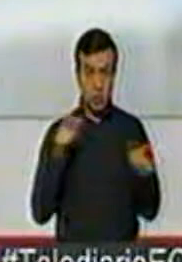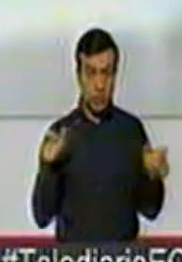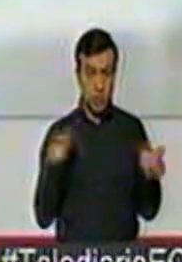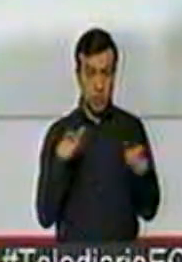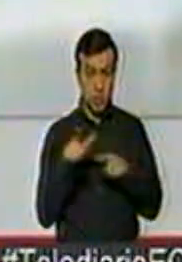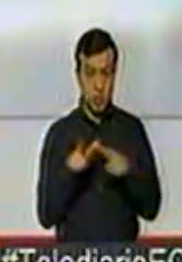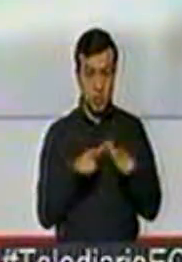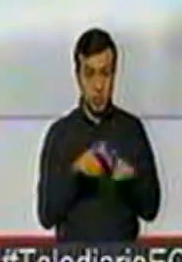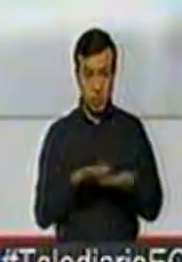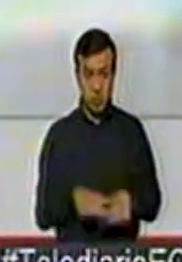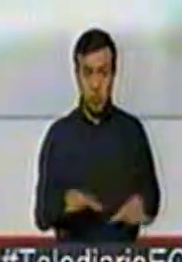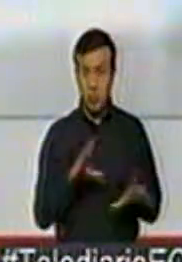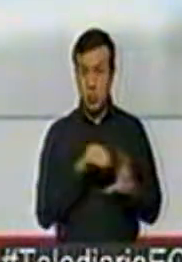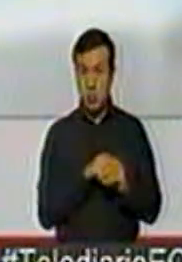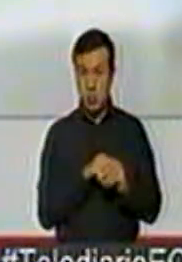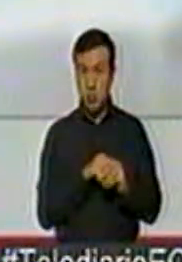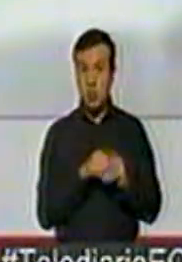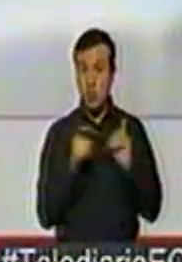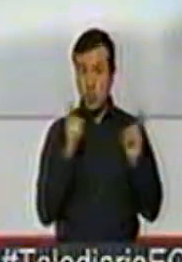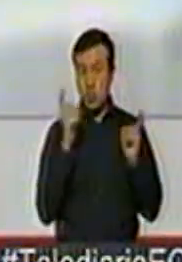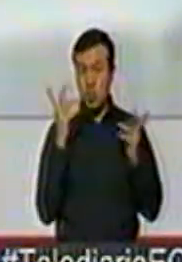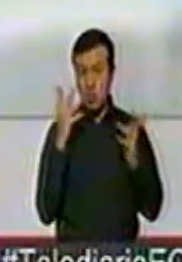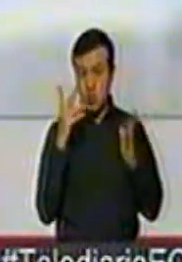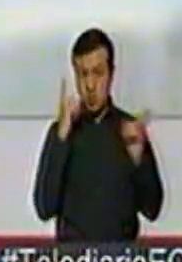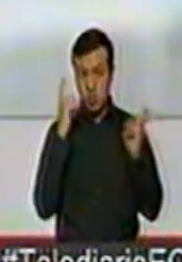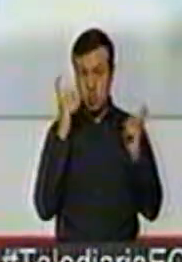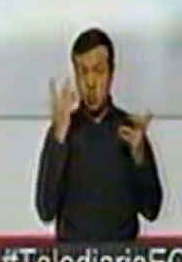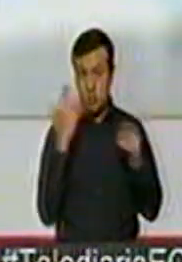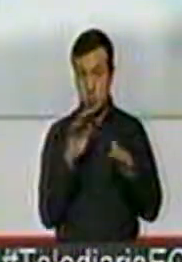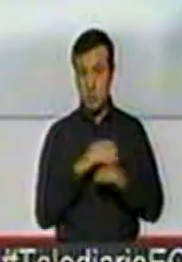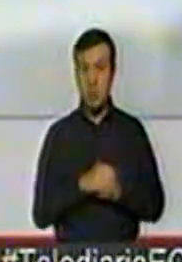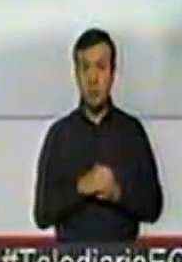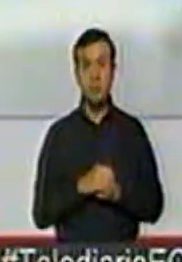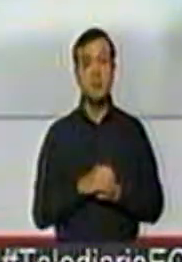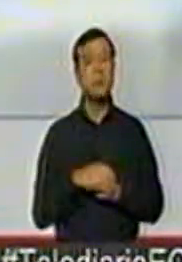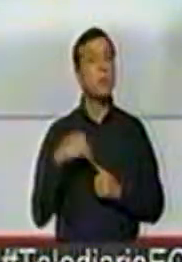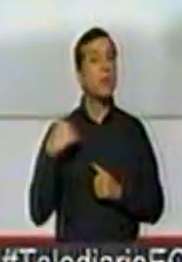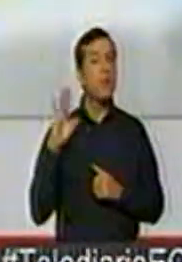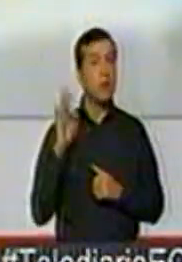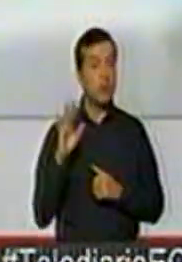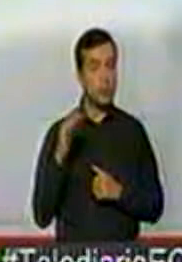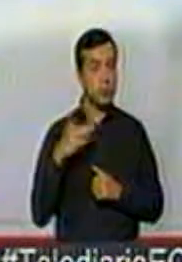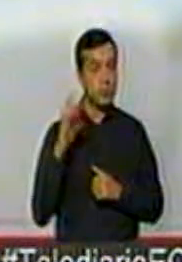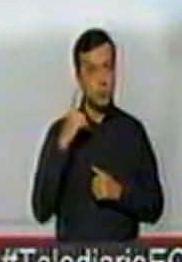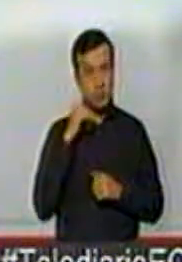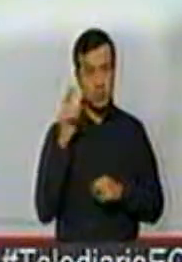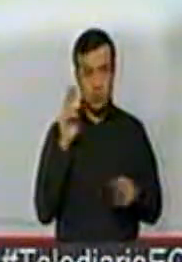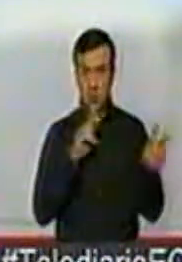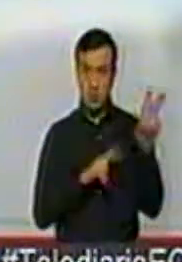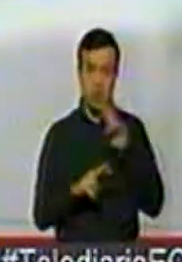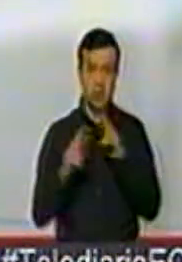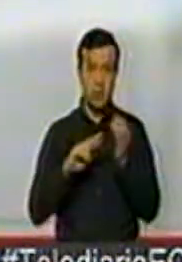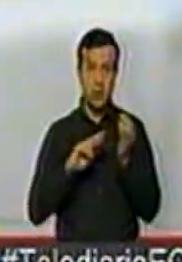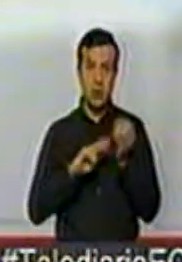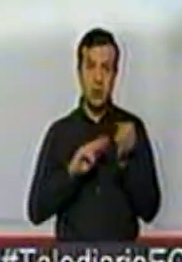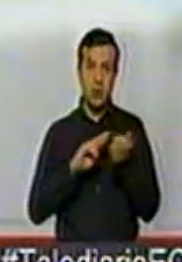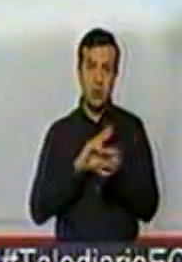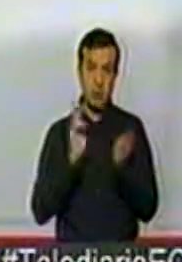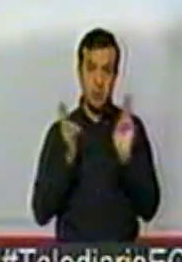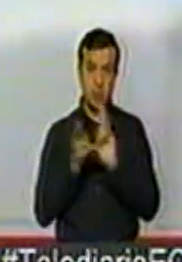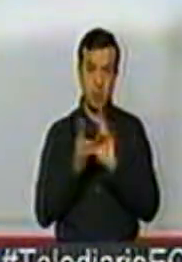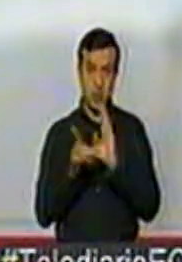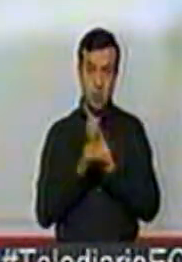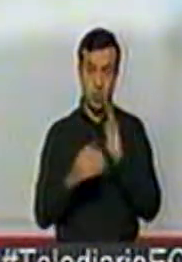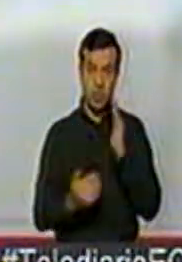este tipo de sectores pues está regulada, está controlada. Pero creo que hay que ir mucho más allá, hay que analizar esta reforma a la ley, hay que analizar